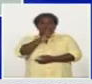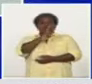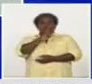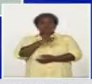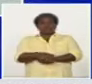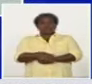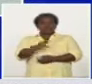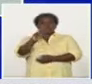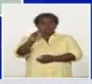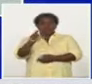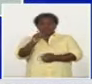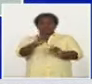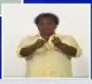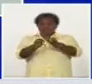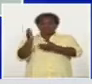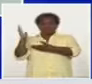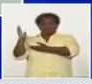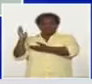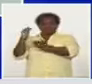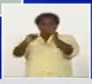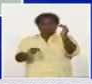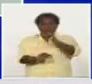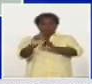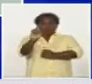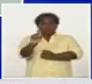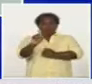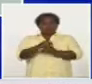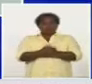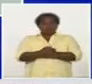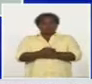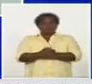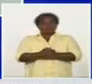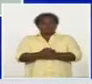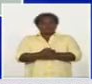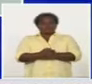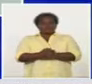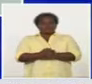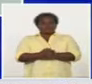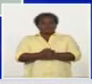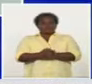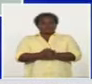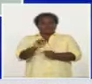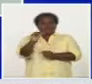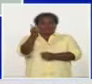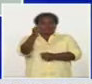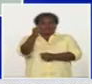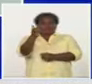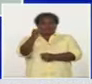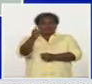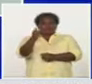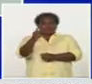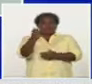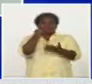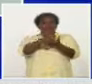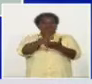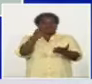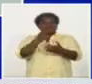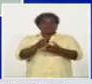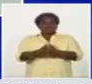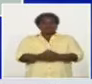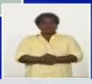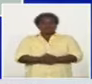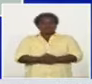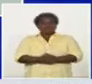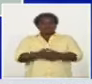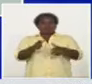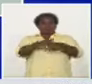de la pandemia, disminuye en 1 el número de casos autóctonos ayer, 10 confirmados, el mayor